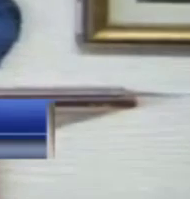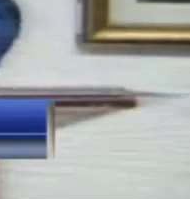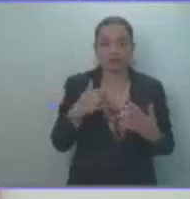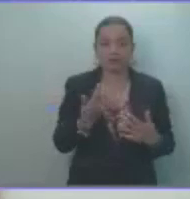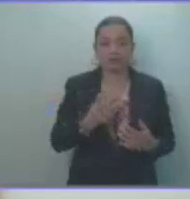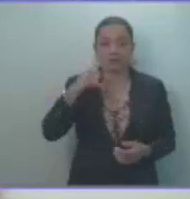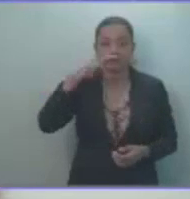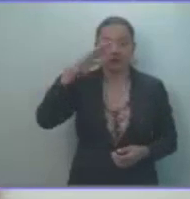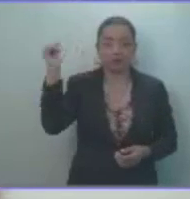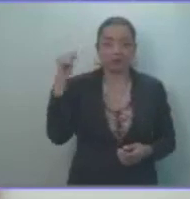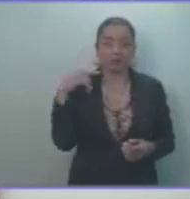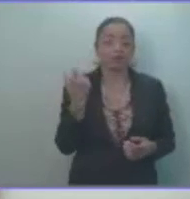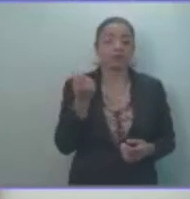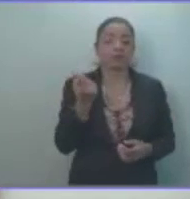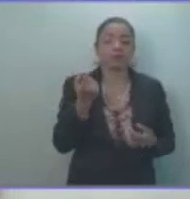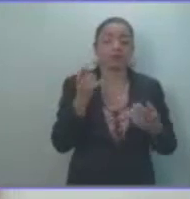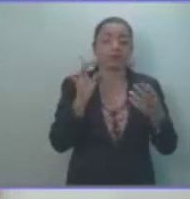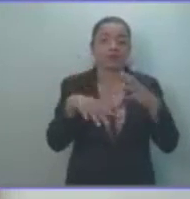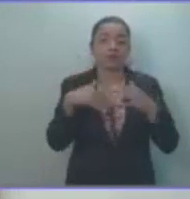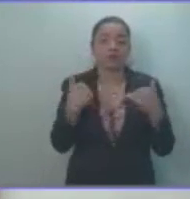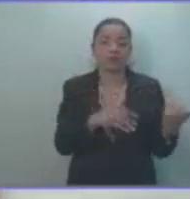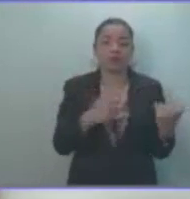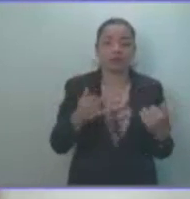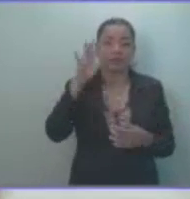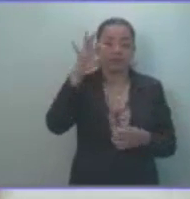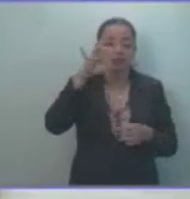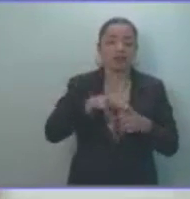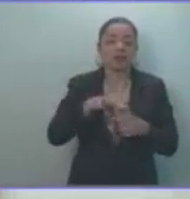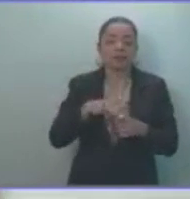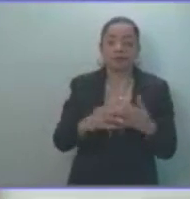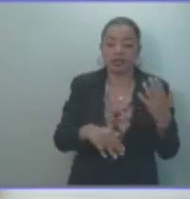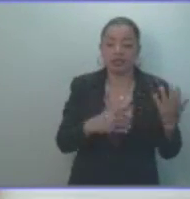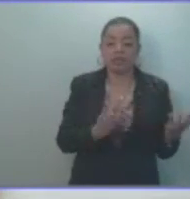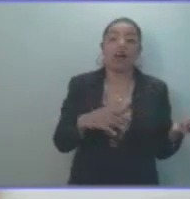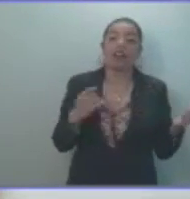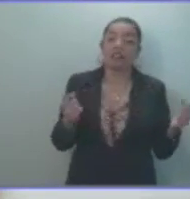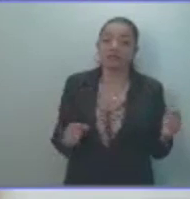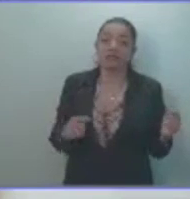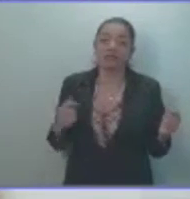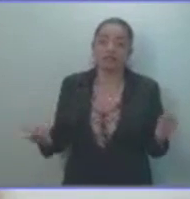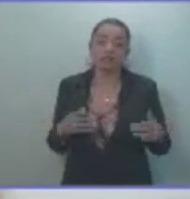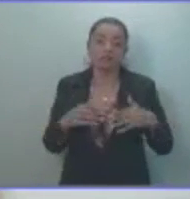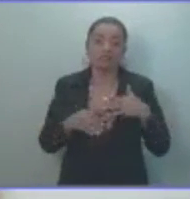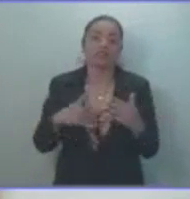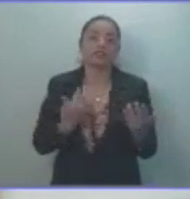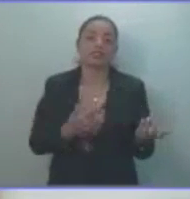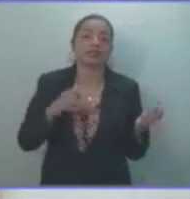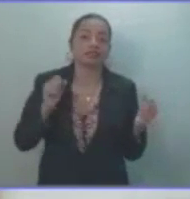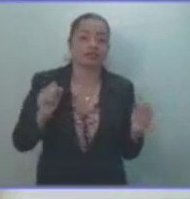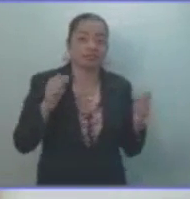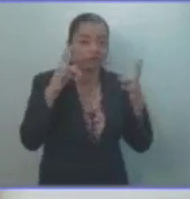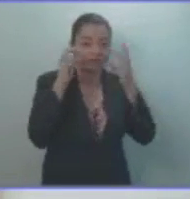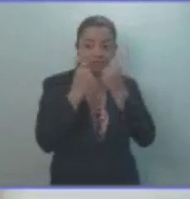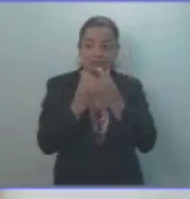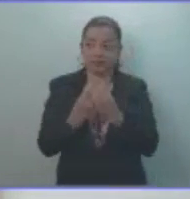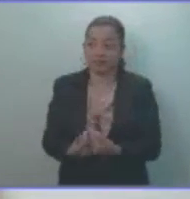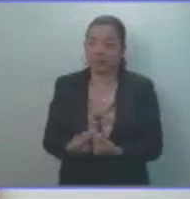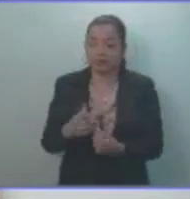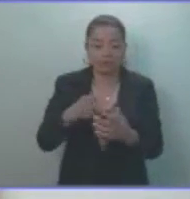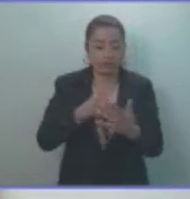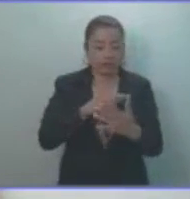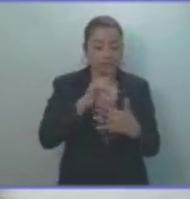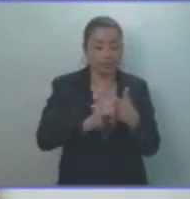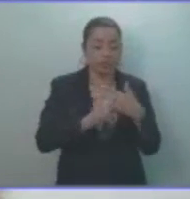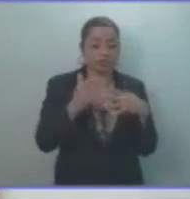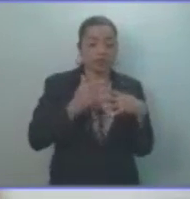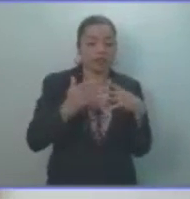país está próximo a un nuevo evento electoral, que también está contemplado en este presupuesto, en este proyecto de